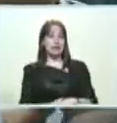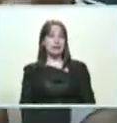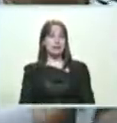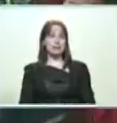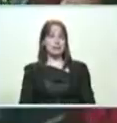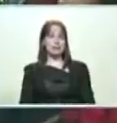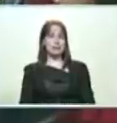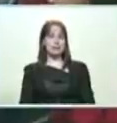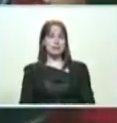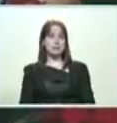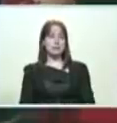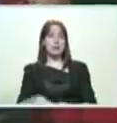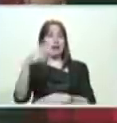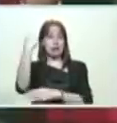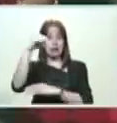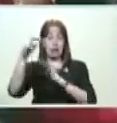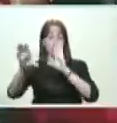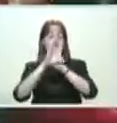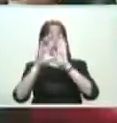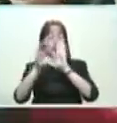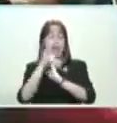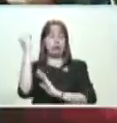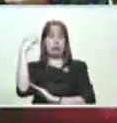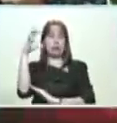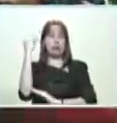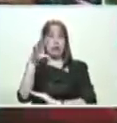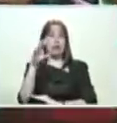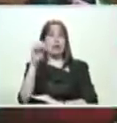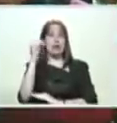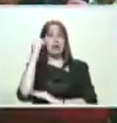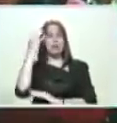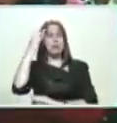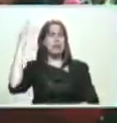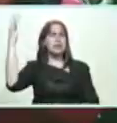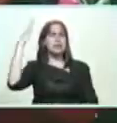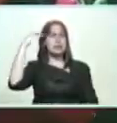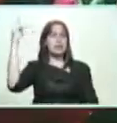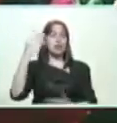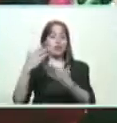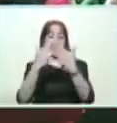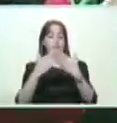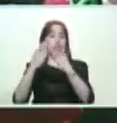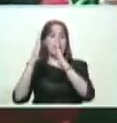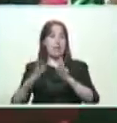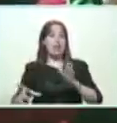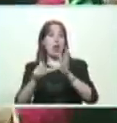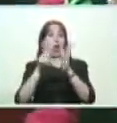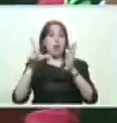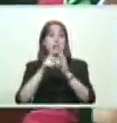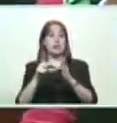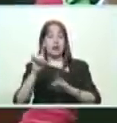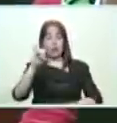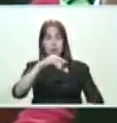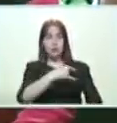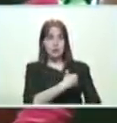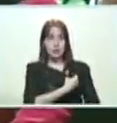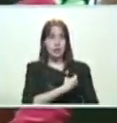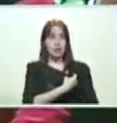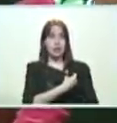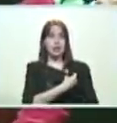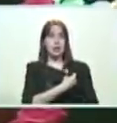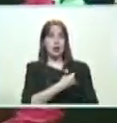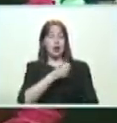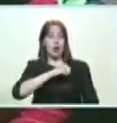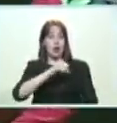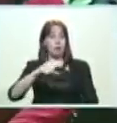estudiantada nacional! Constituyentes, imagínense ustedes, estudiantes de los liceos y las universidades,